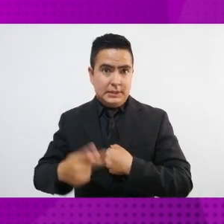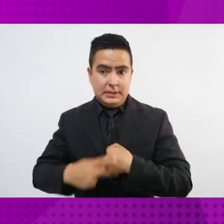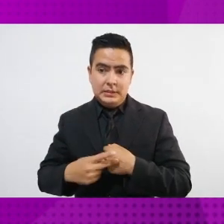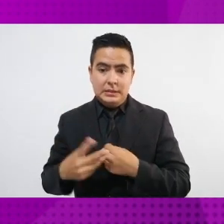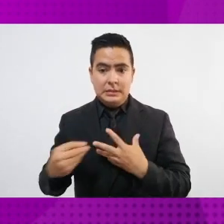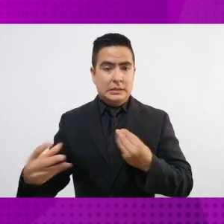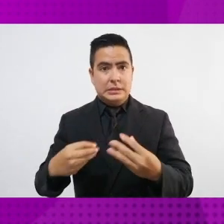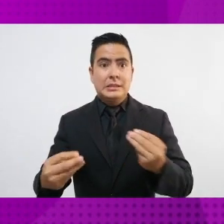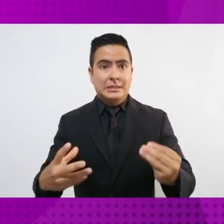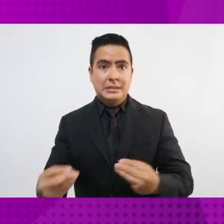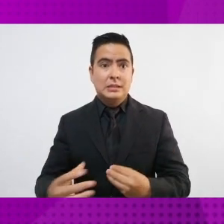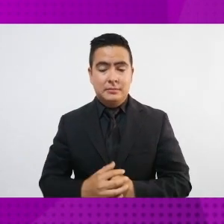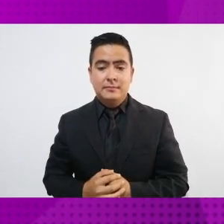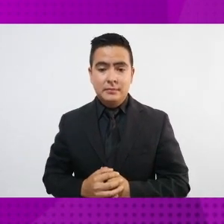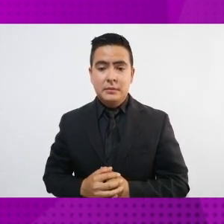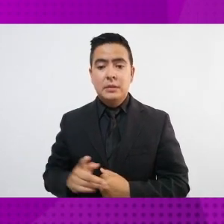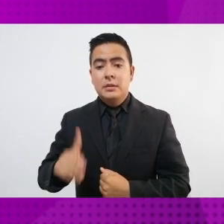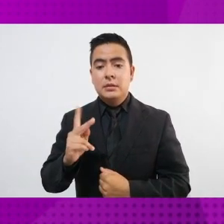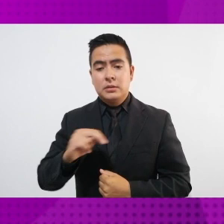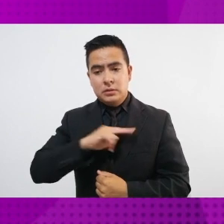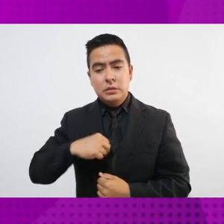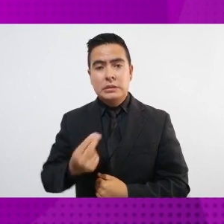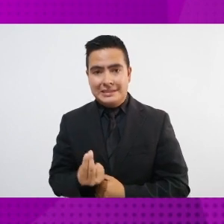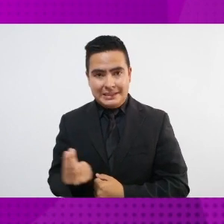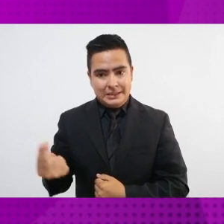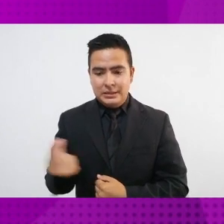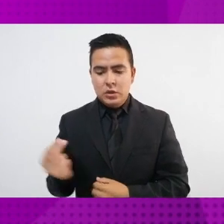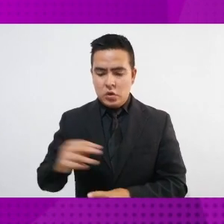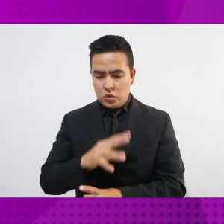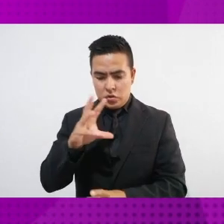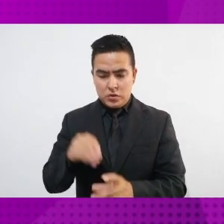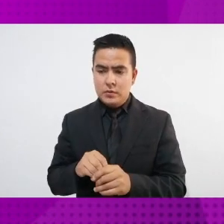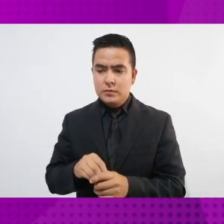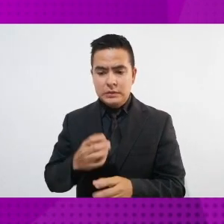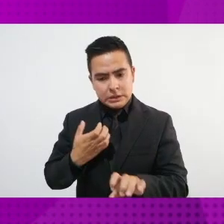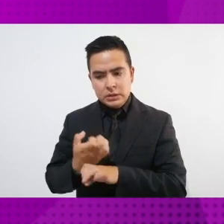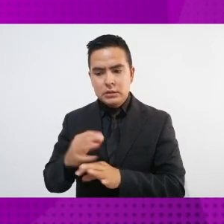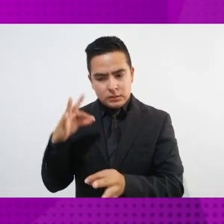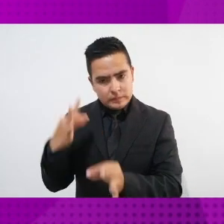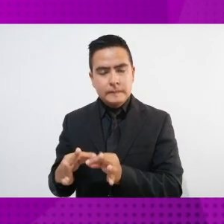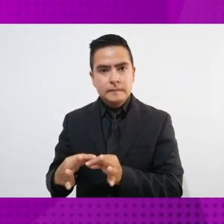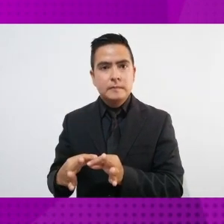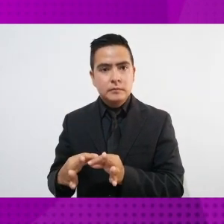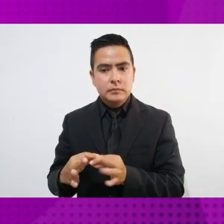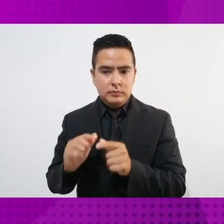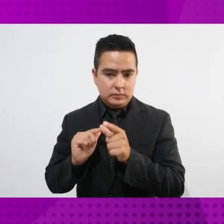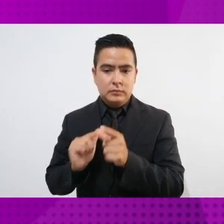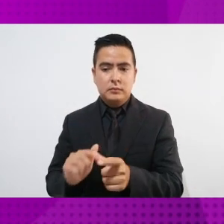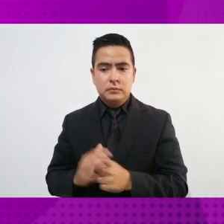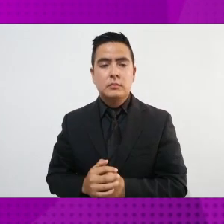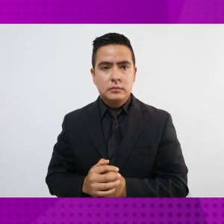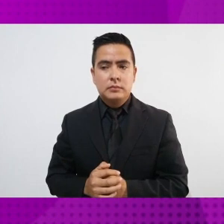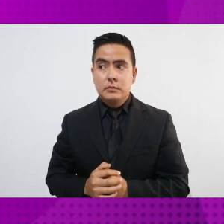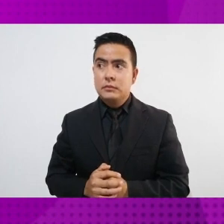constitucional. Forzosamente tendremos que continuar con nuestro Estado constitucional y bueno, ya lo dijo el doctor